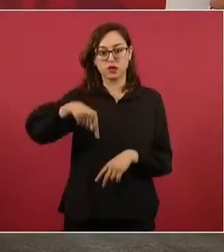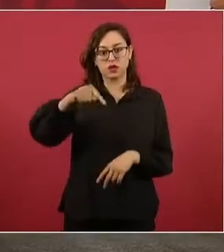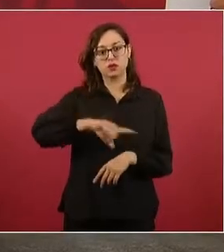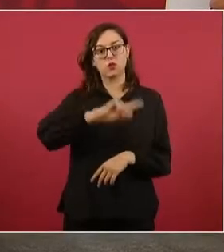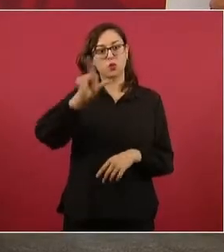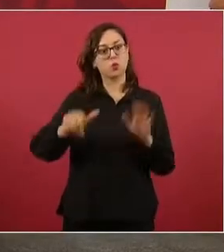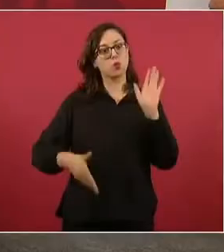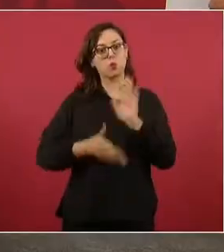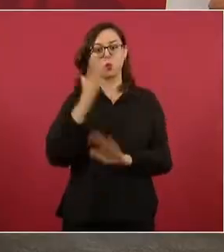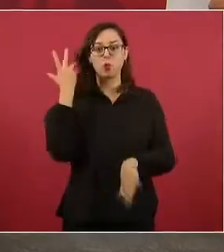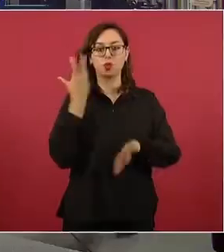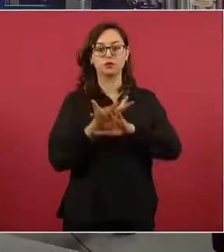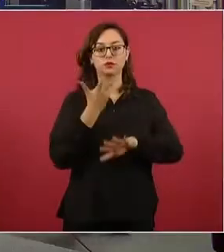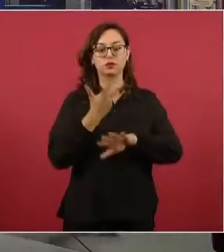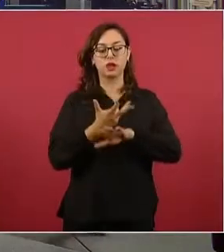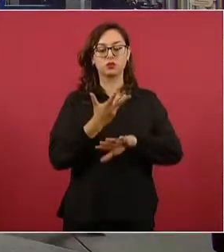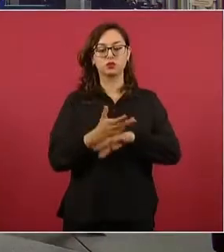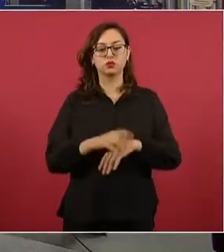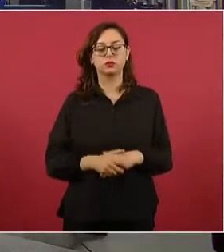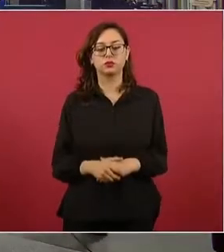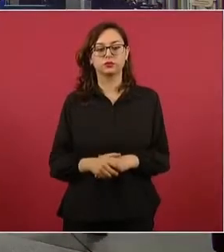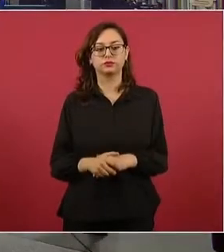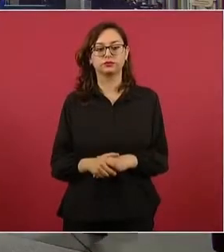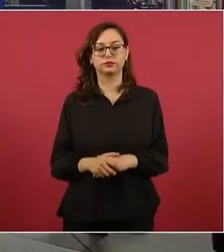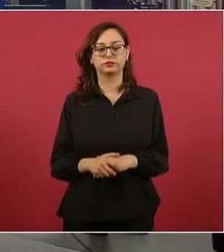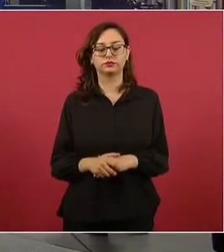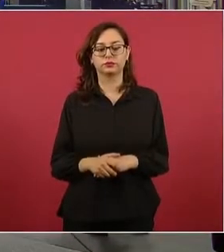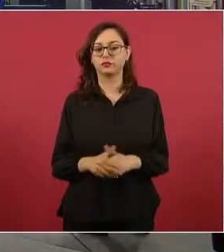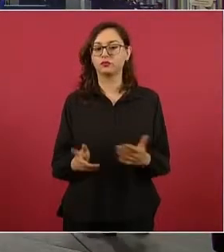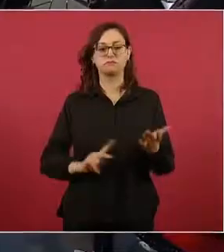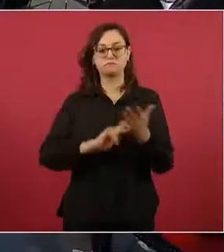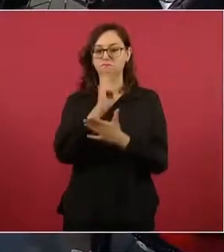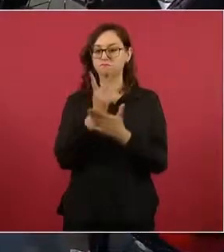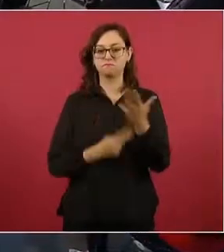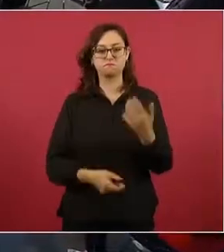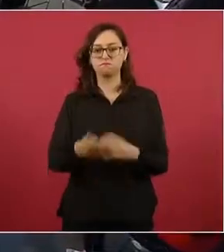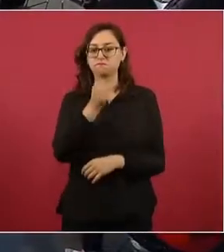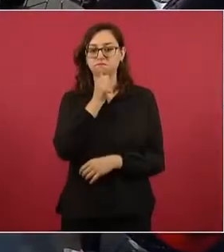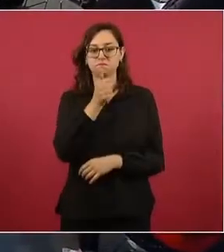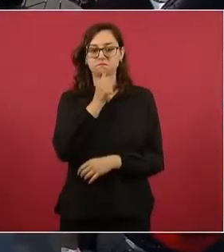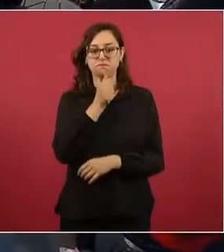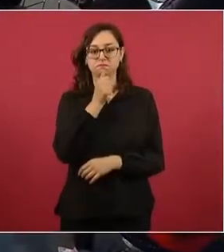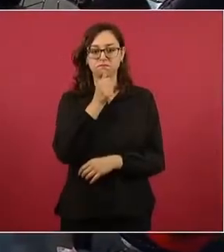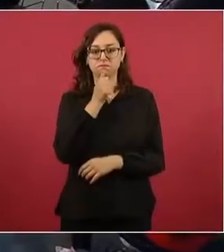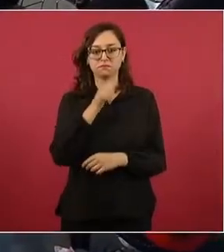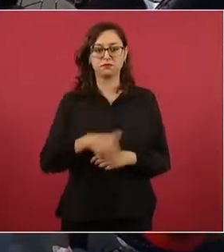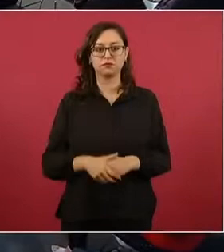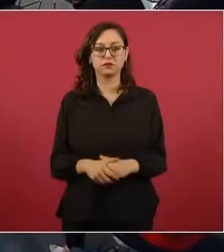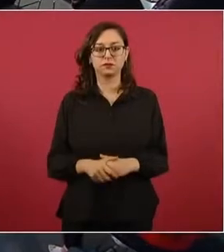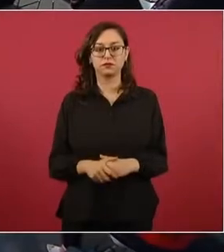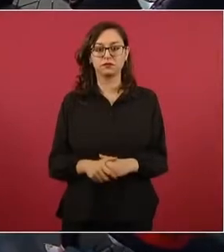¿Mande? Todavía no tenemos definido el programa. Bueno.